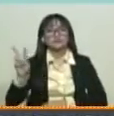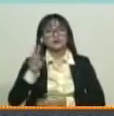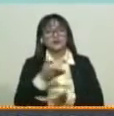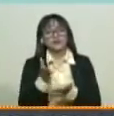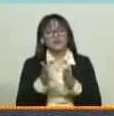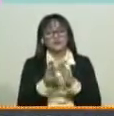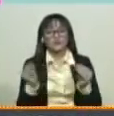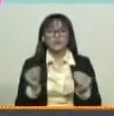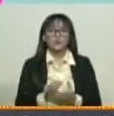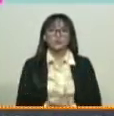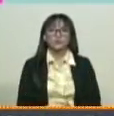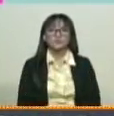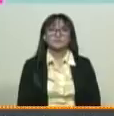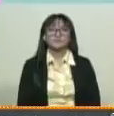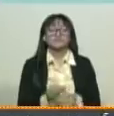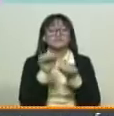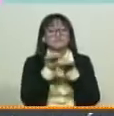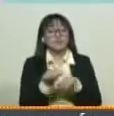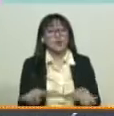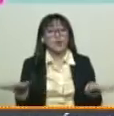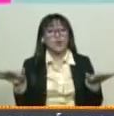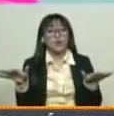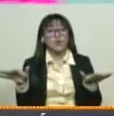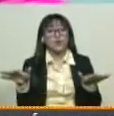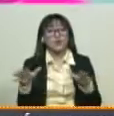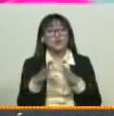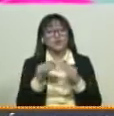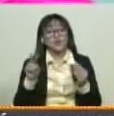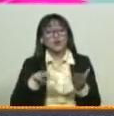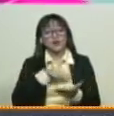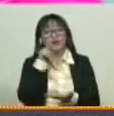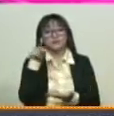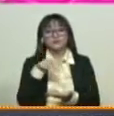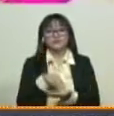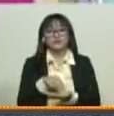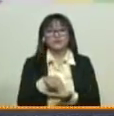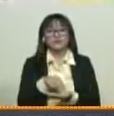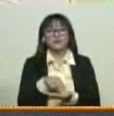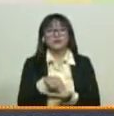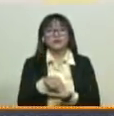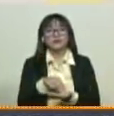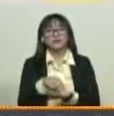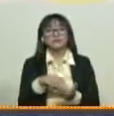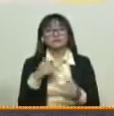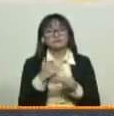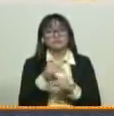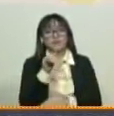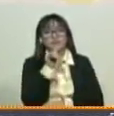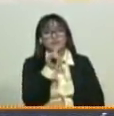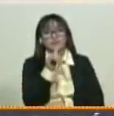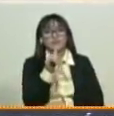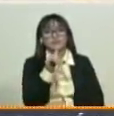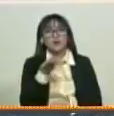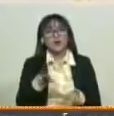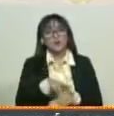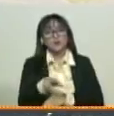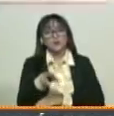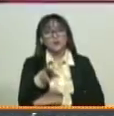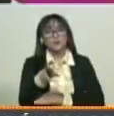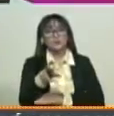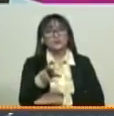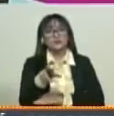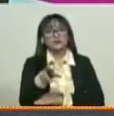las venezolanas. Y el despliegue se hará por todo el territorio nacional, como bien lo informamos con las rutas, que